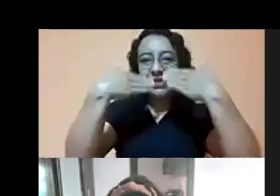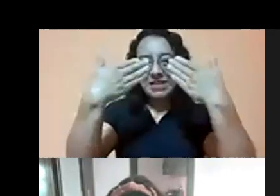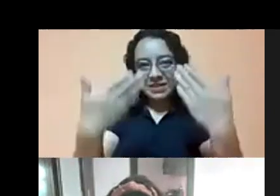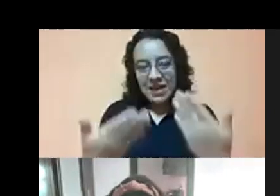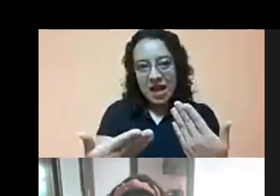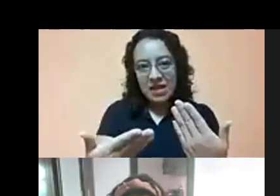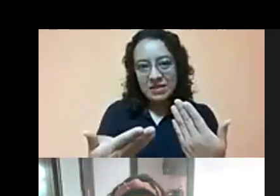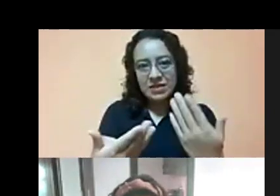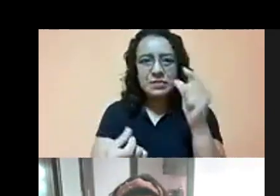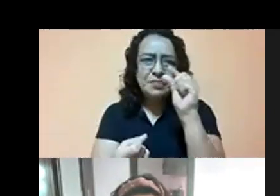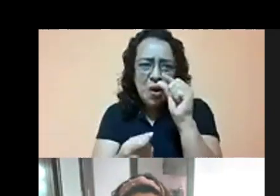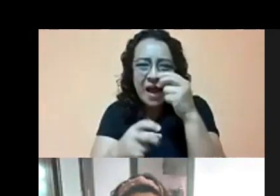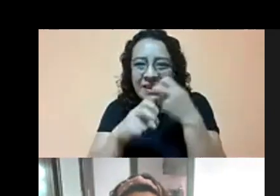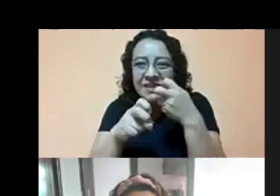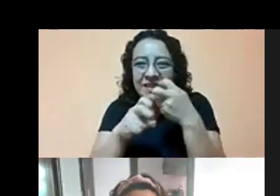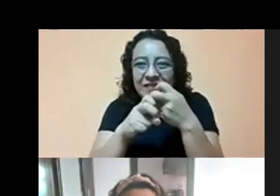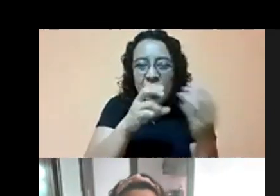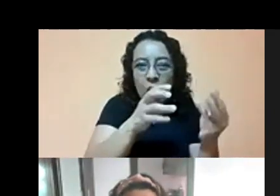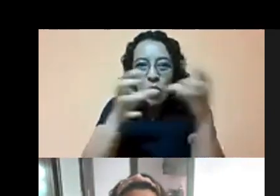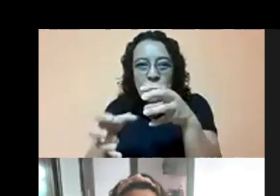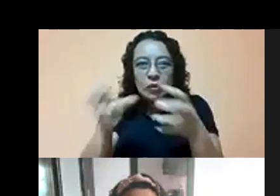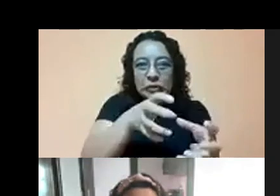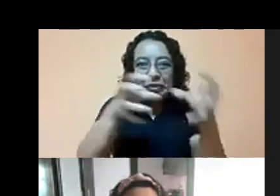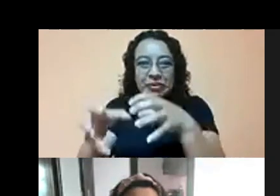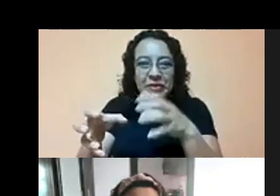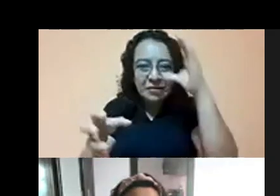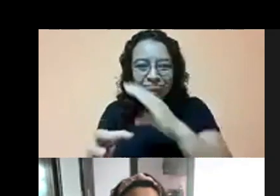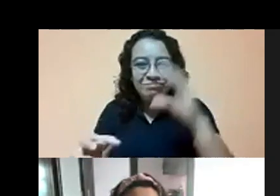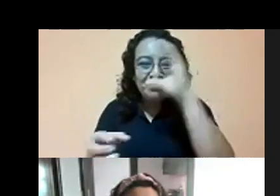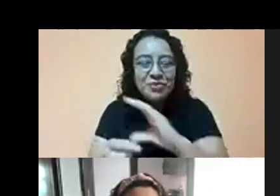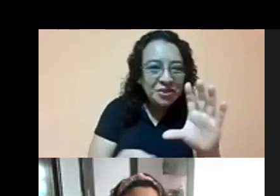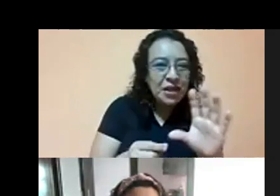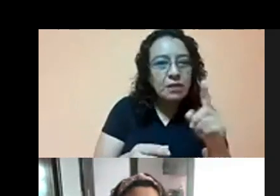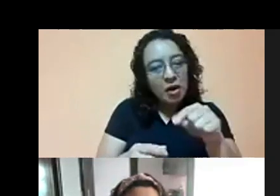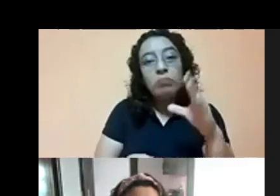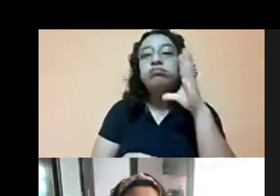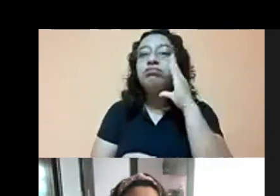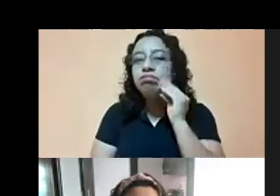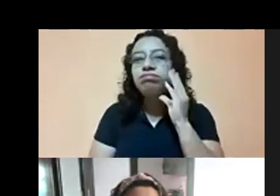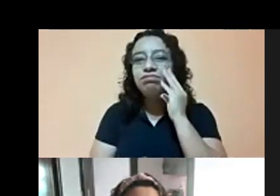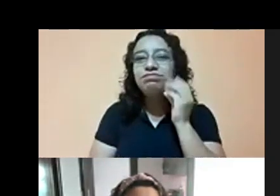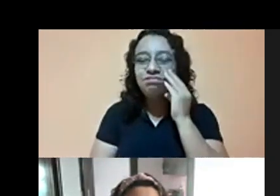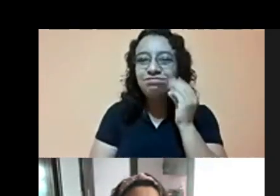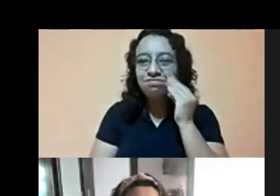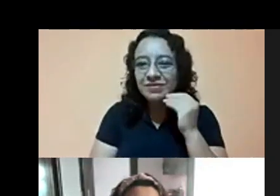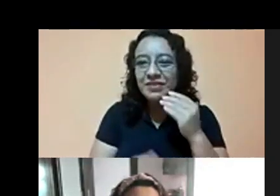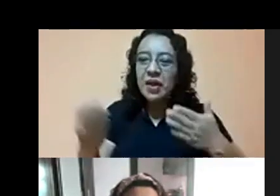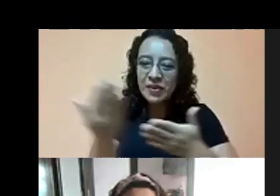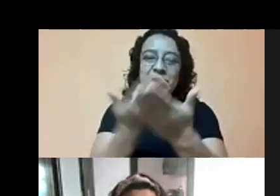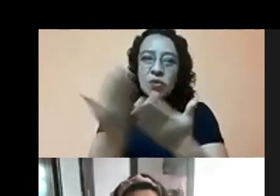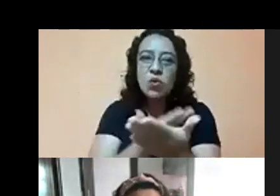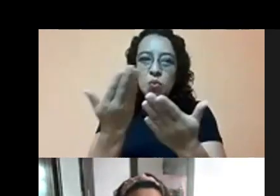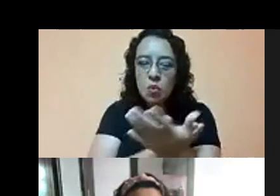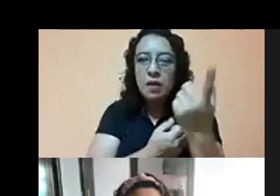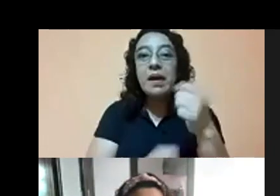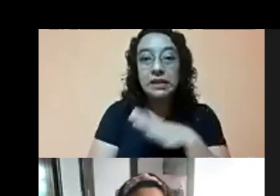poquito complicado el podernos mover a diferentes salas, pero es una experiencia nueva que tenemos con todos ustedes, de que ya